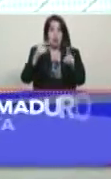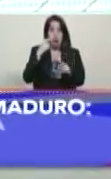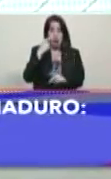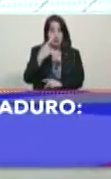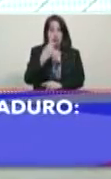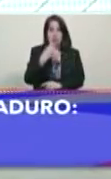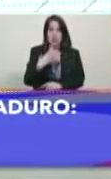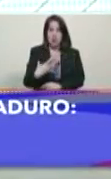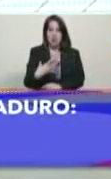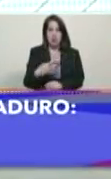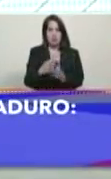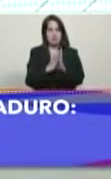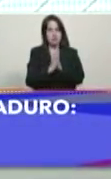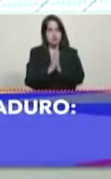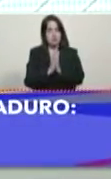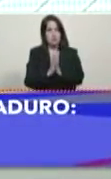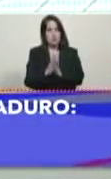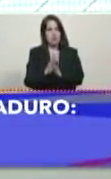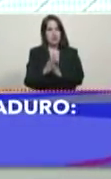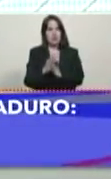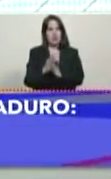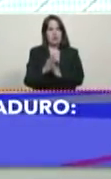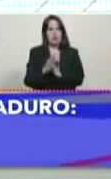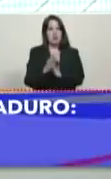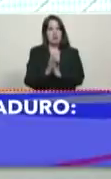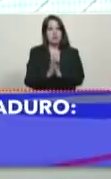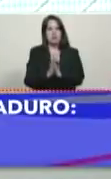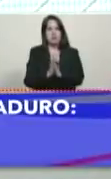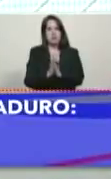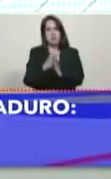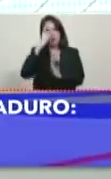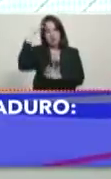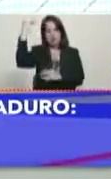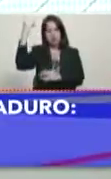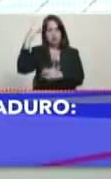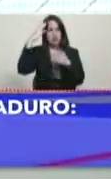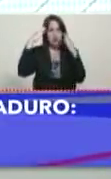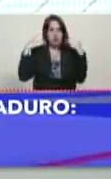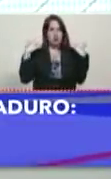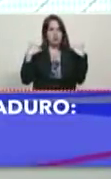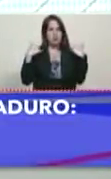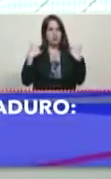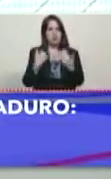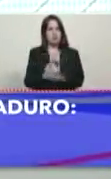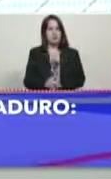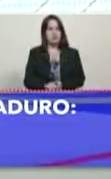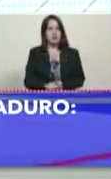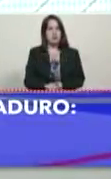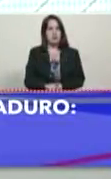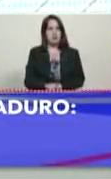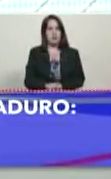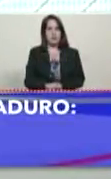vídeos pido a dios ya la virgen por favor que los vídeos estén bien